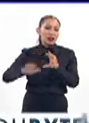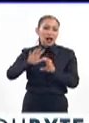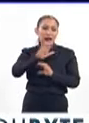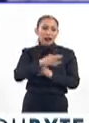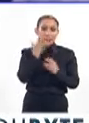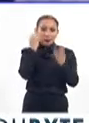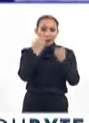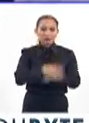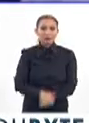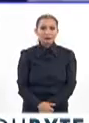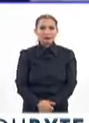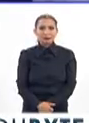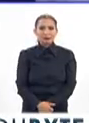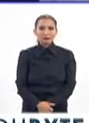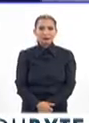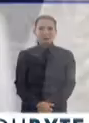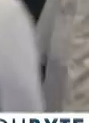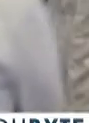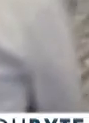multidisciplinarios.